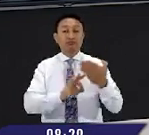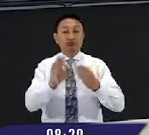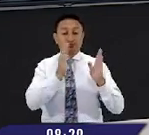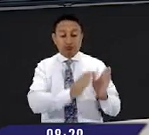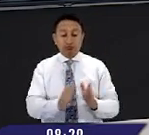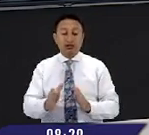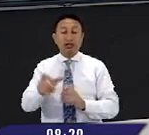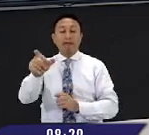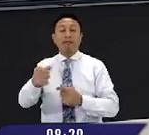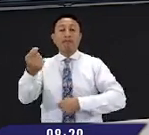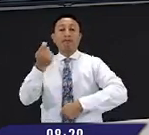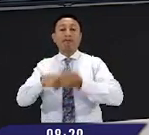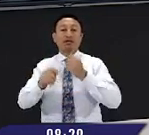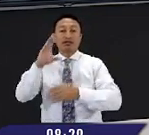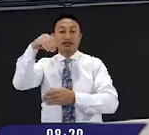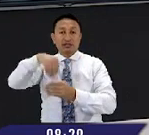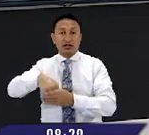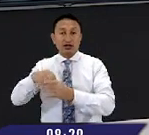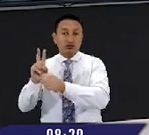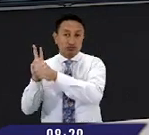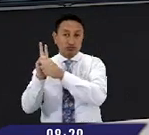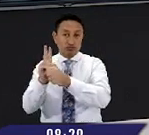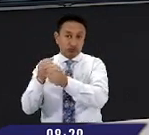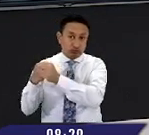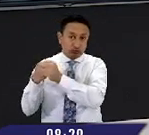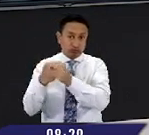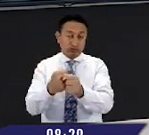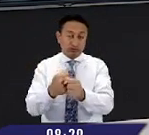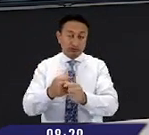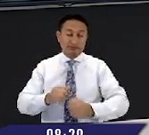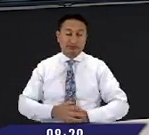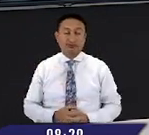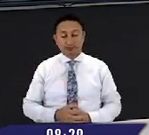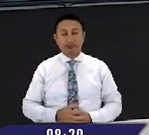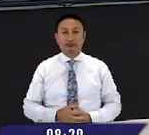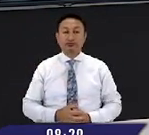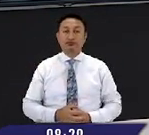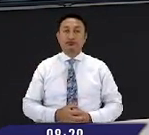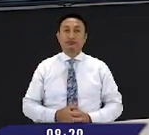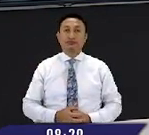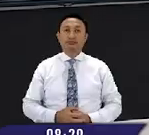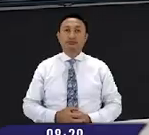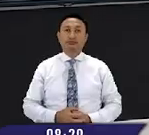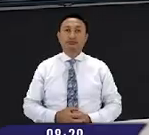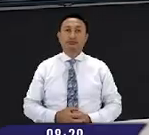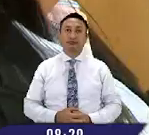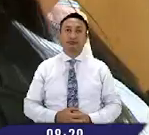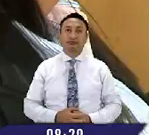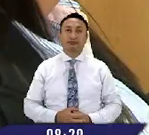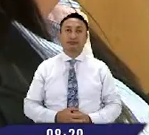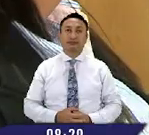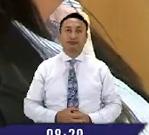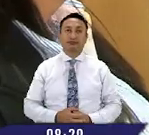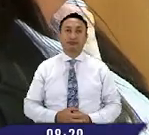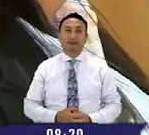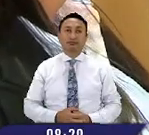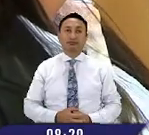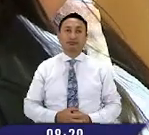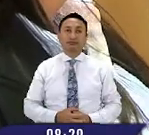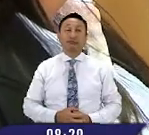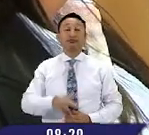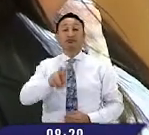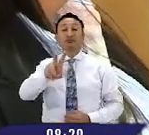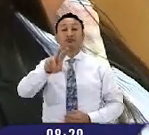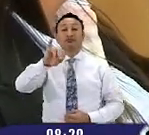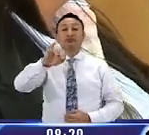de los vendedores dentro de las estaciones del sistema de transporte público de pasajeros. Sí. Víctor